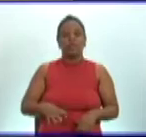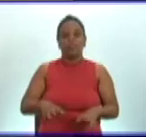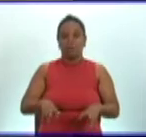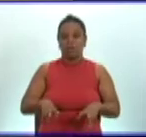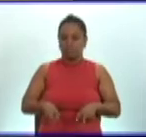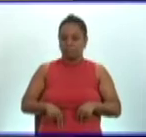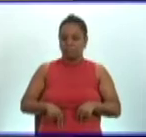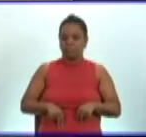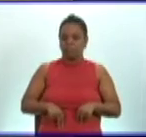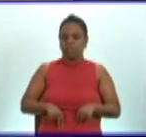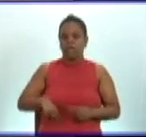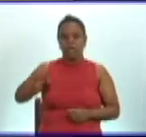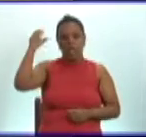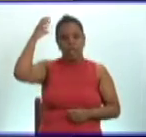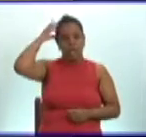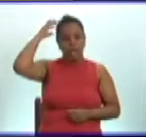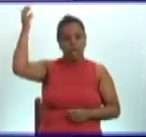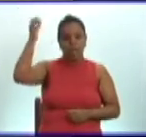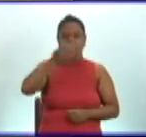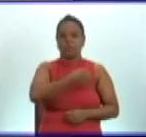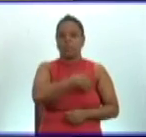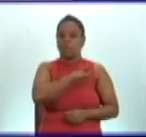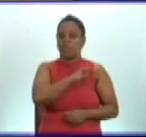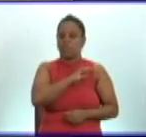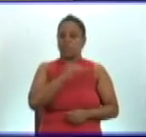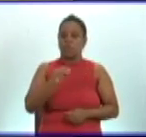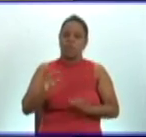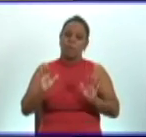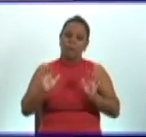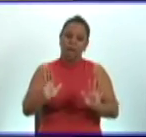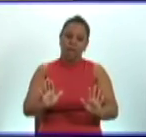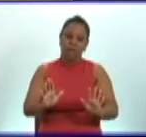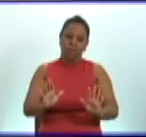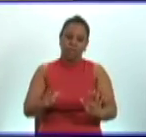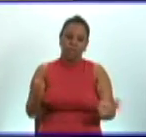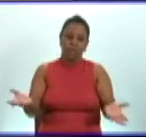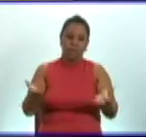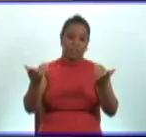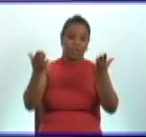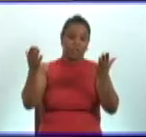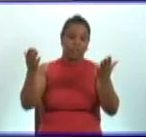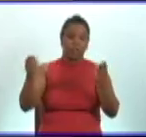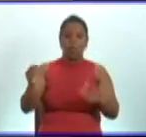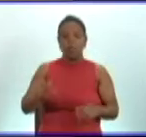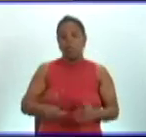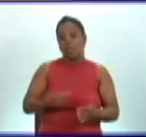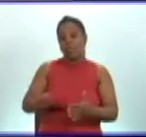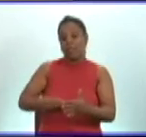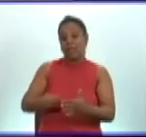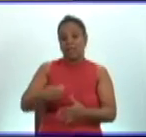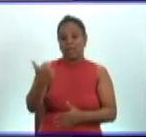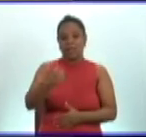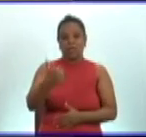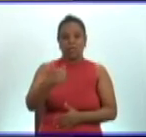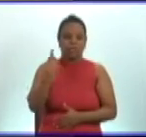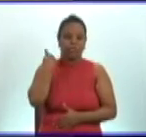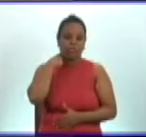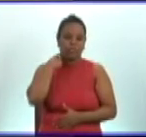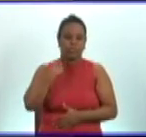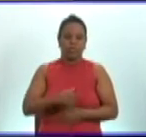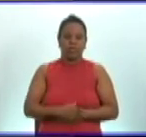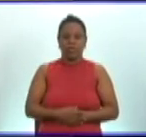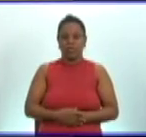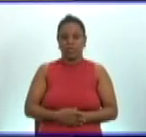colonial español, un poco para frenar, muchachos, ese desarrollo de la guerra de los 10 años. Te propongo entonces que veamos el siguiente lámina, porque lo vamos a